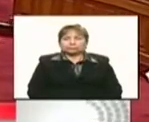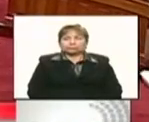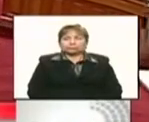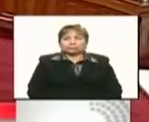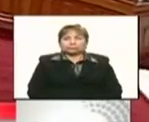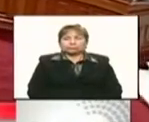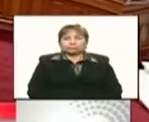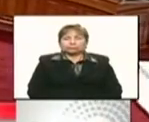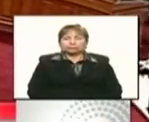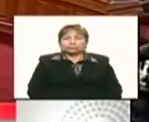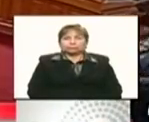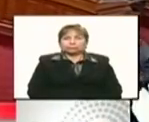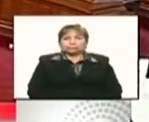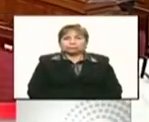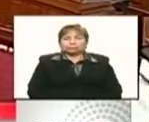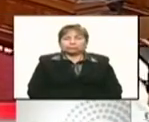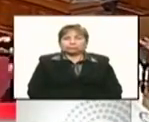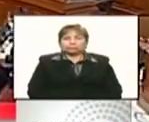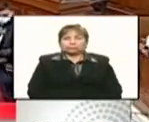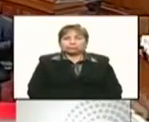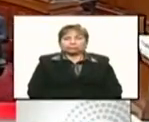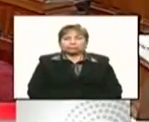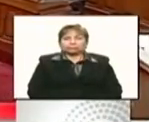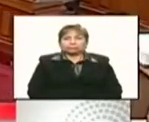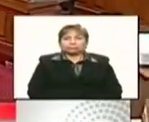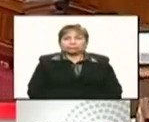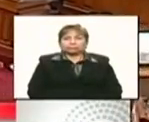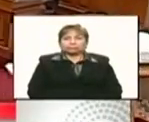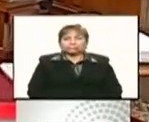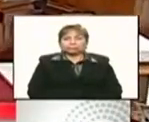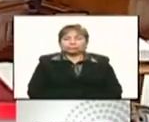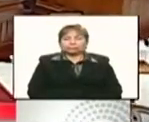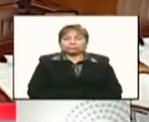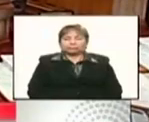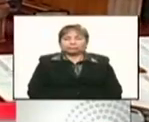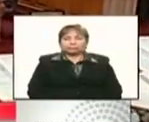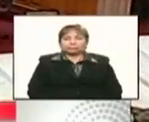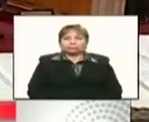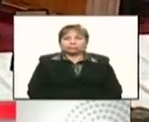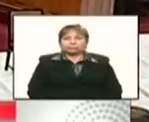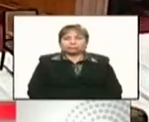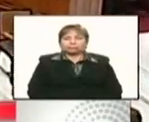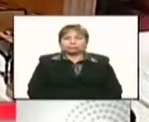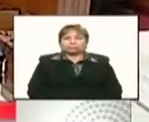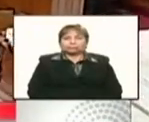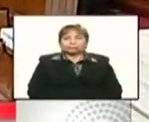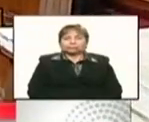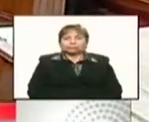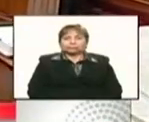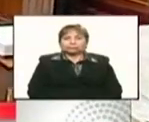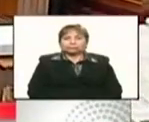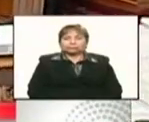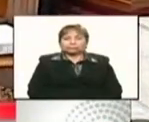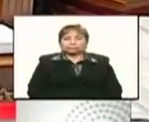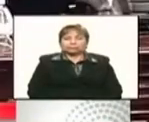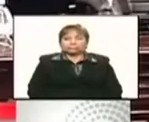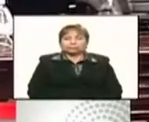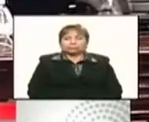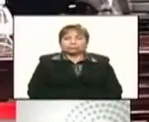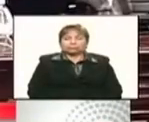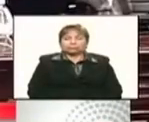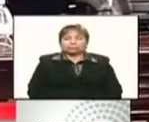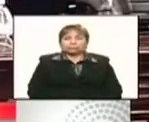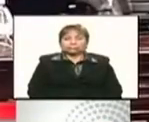en determinado momento podría verse en el Tribunal Constitucional, teniendo en cuenta, por ejemplo, las declaraciones que el exministro de